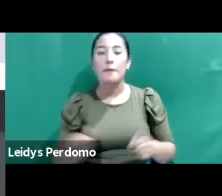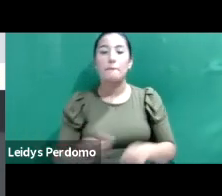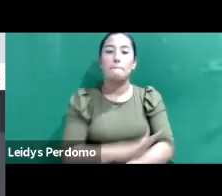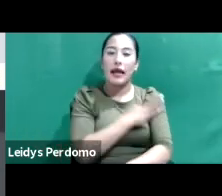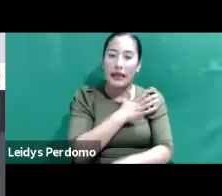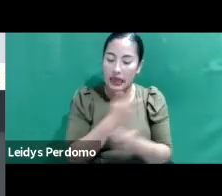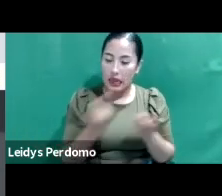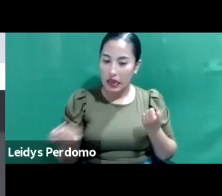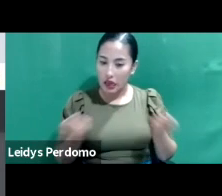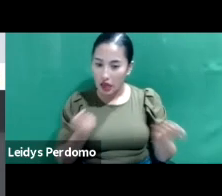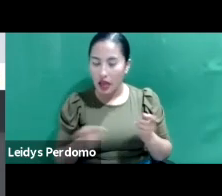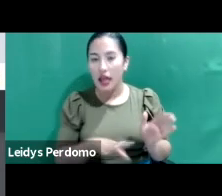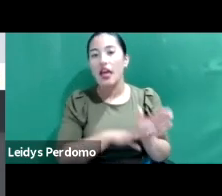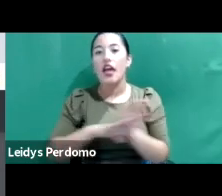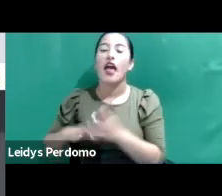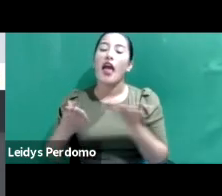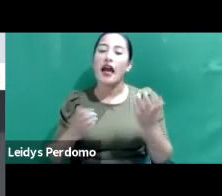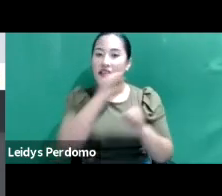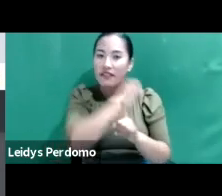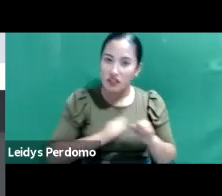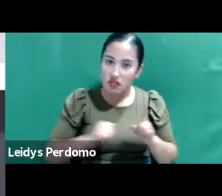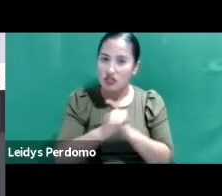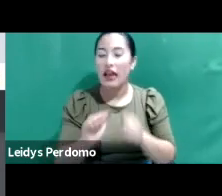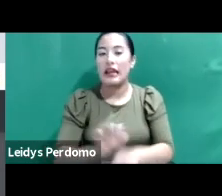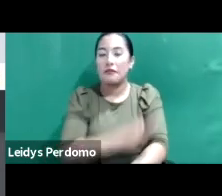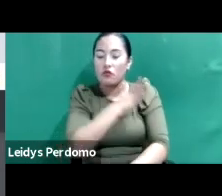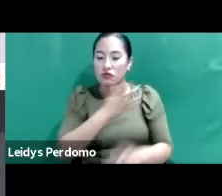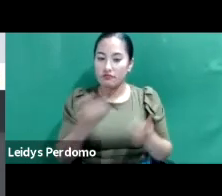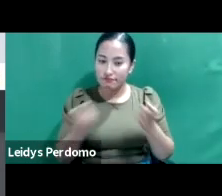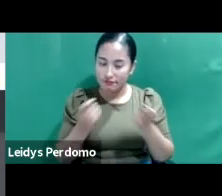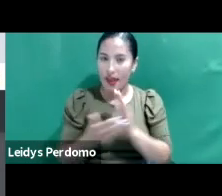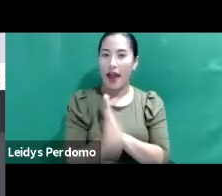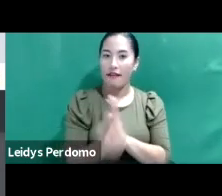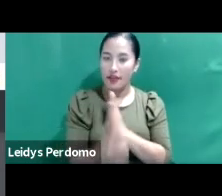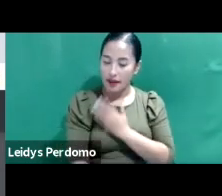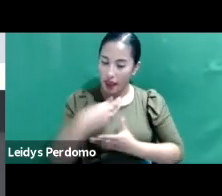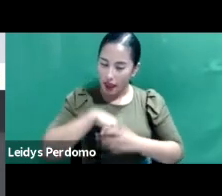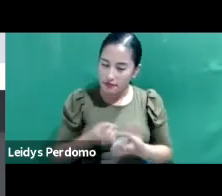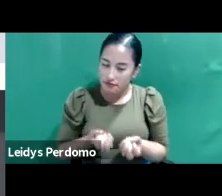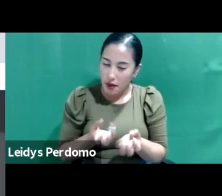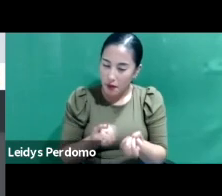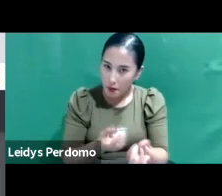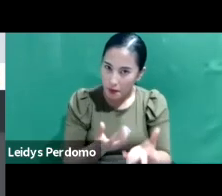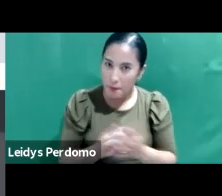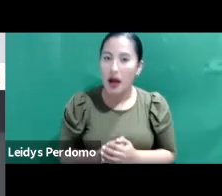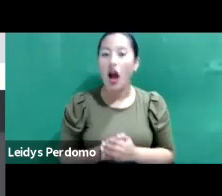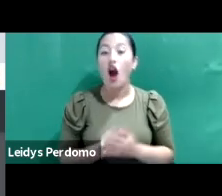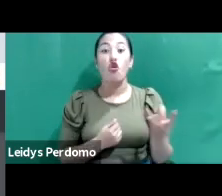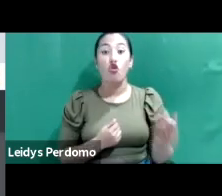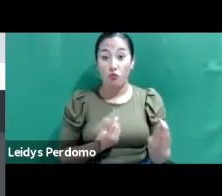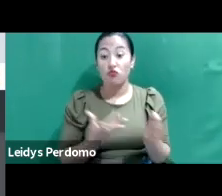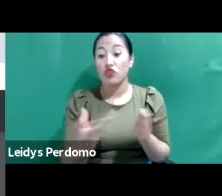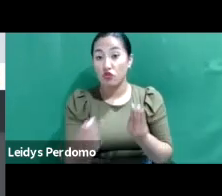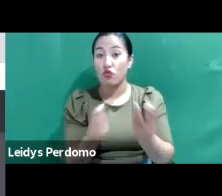en habilidades socioemocionales, psicoeducación sobre habilidades socioemocionales, de manera grupal, dice